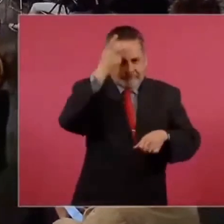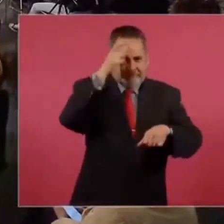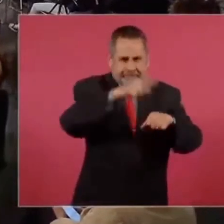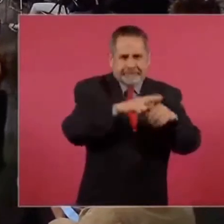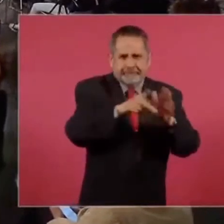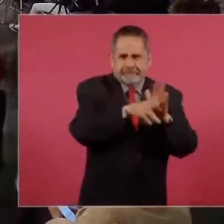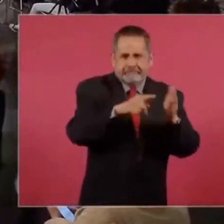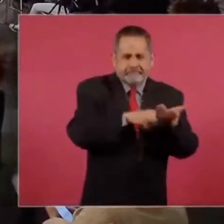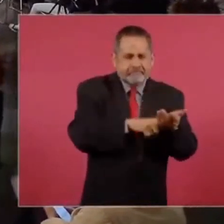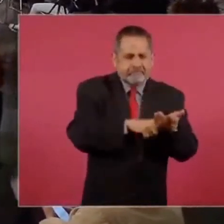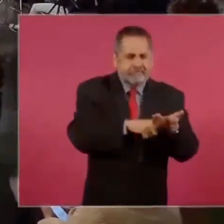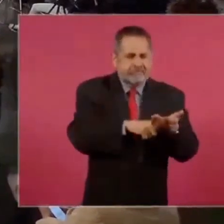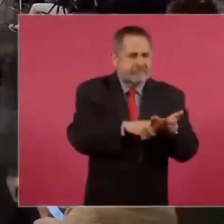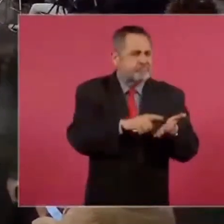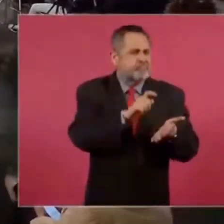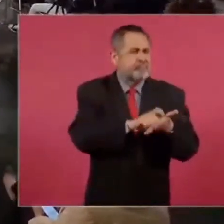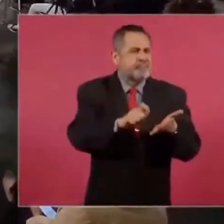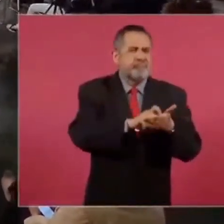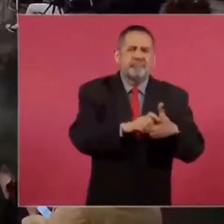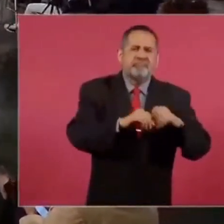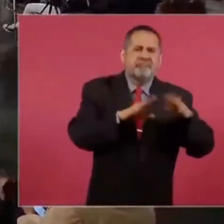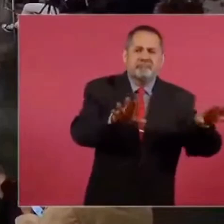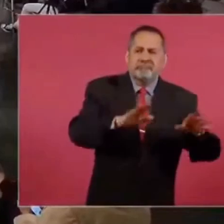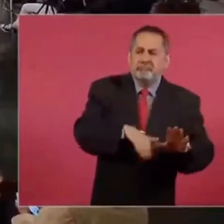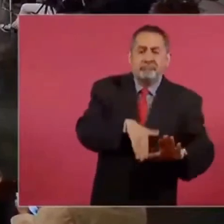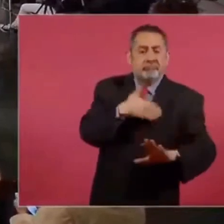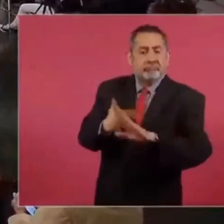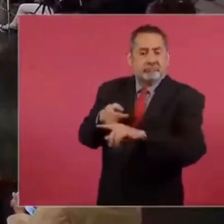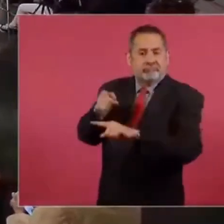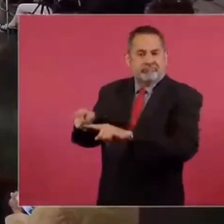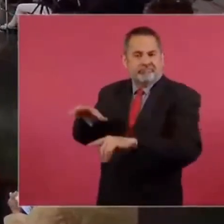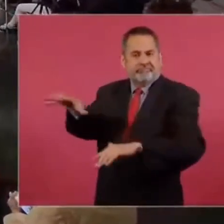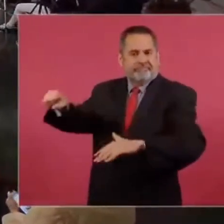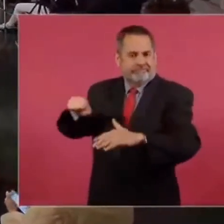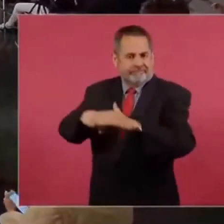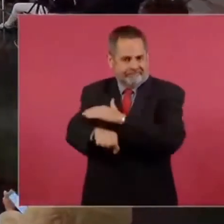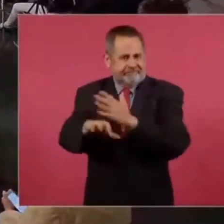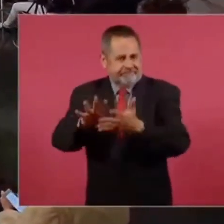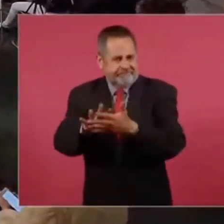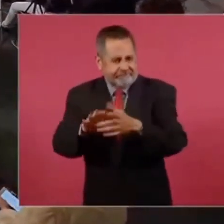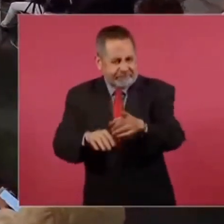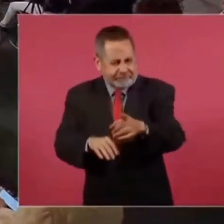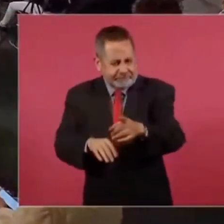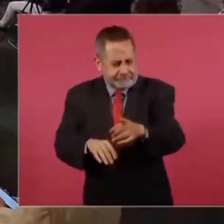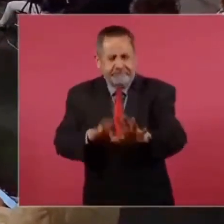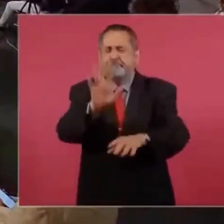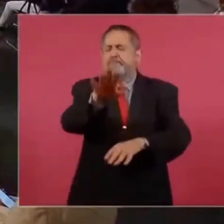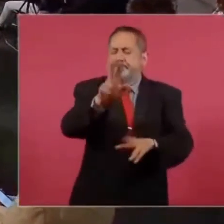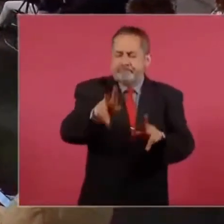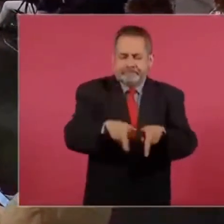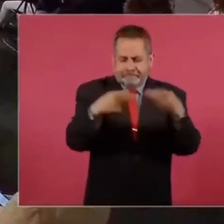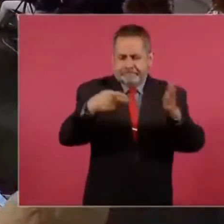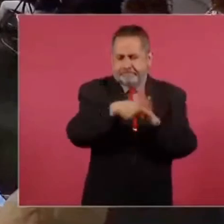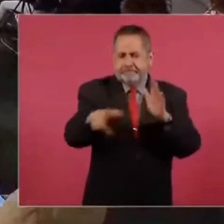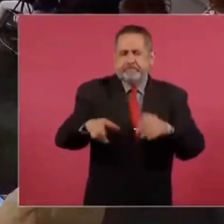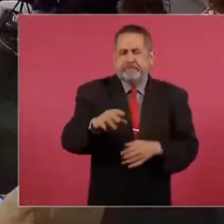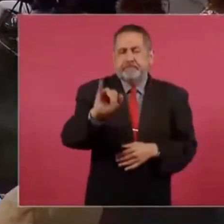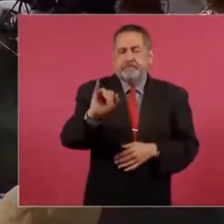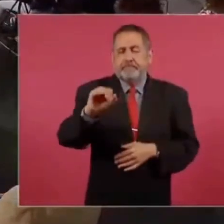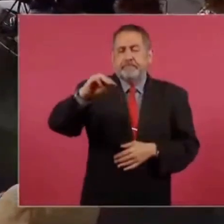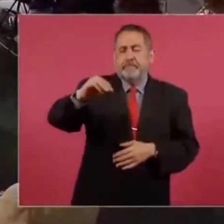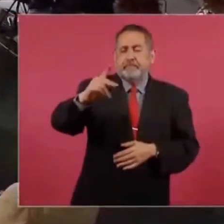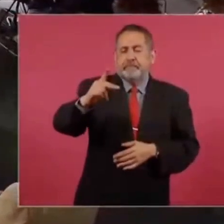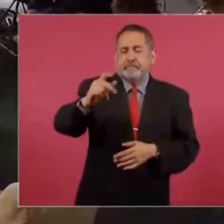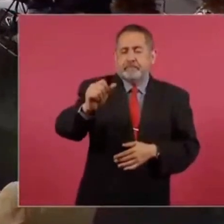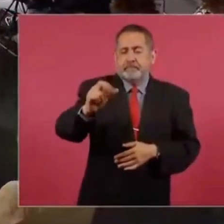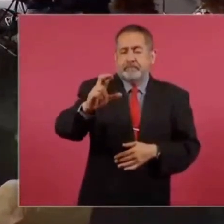el más famoso periódico, El Imparcial, fíjense el nombre,